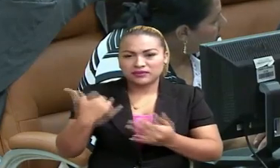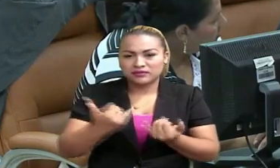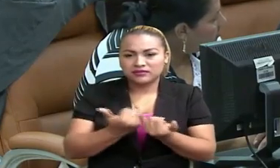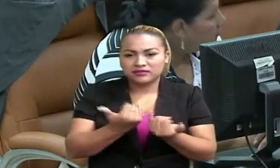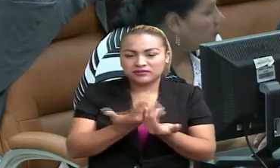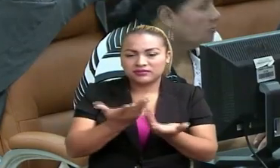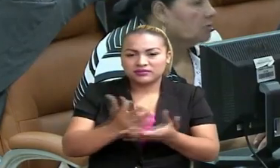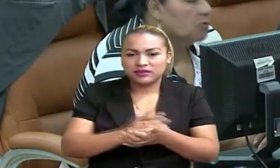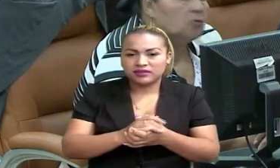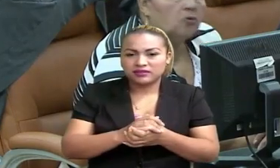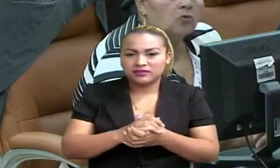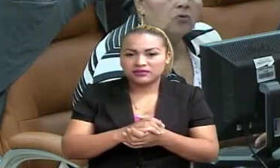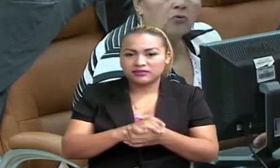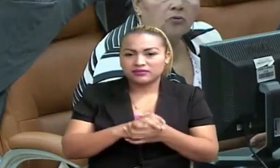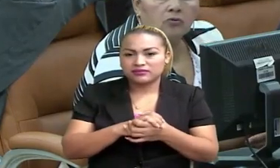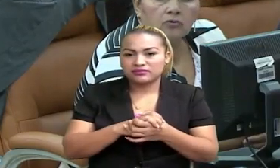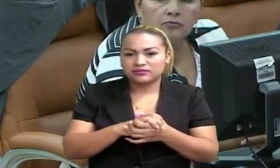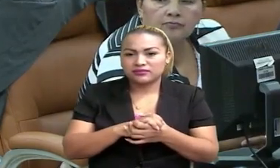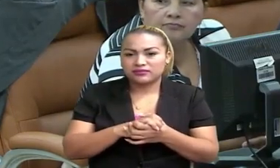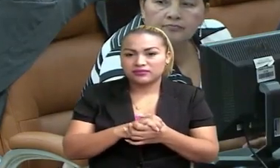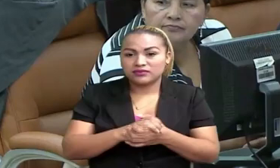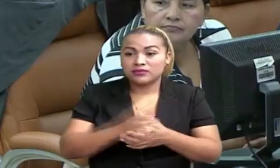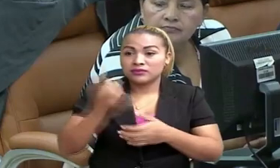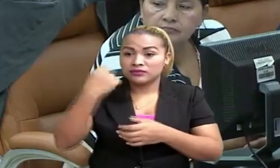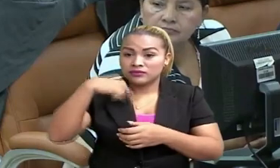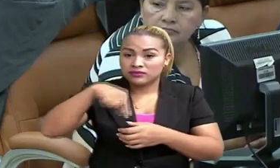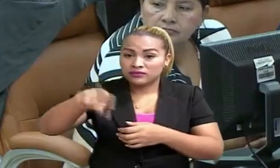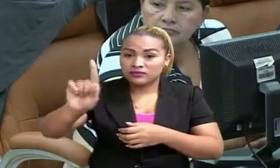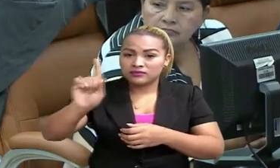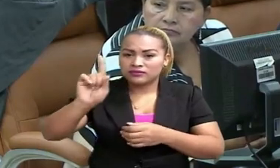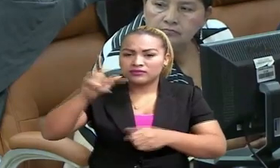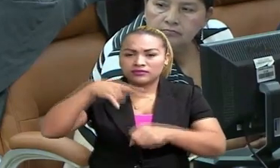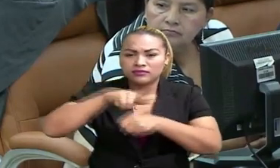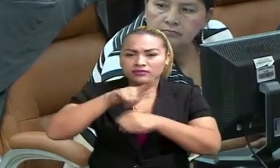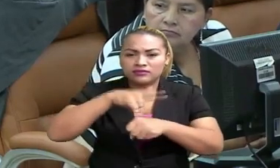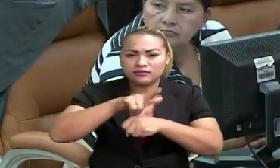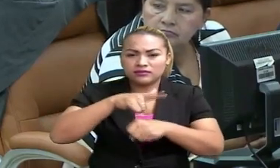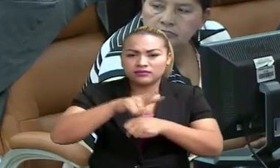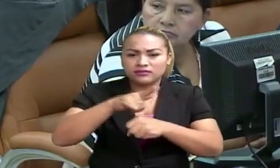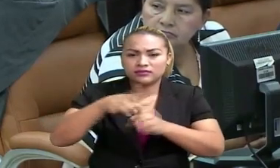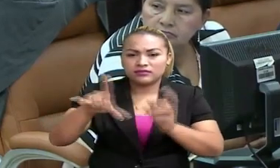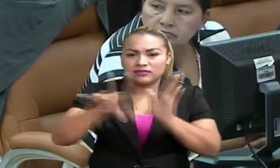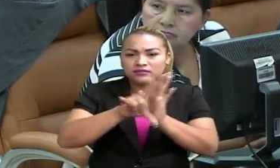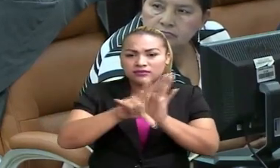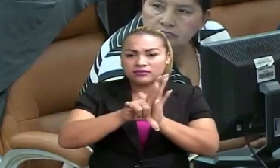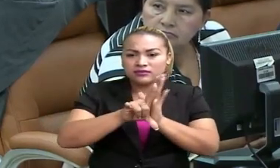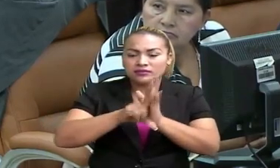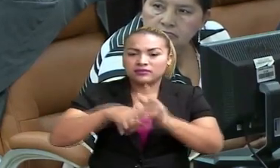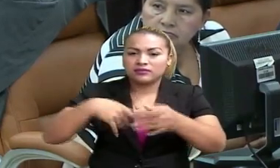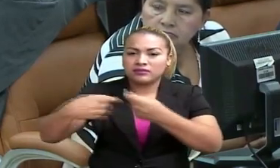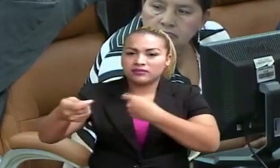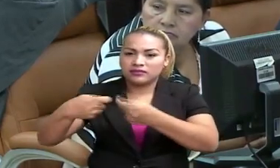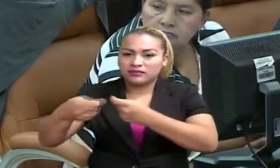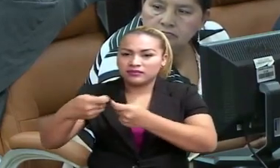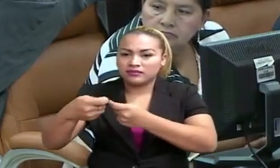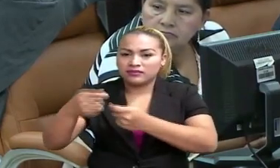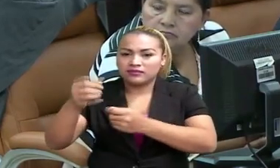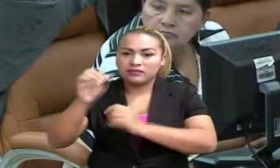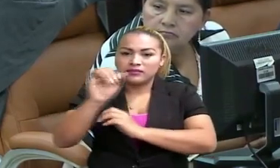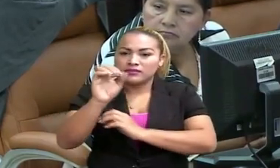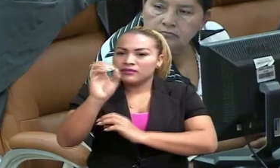información de ustedes, vayan a buscar la Ley de Justicia Tributaria y Comercial.